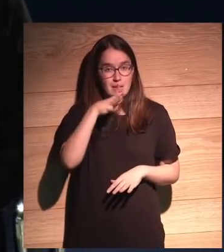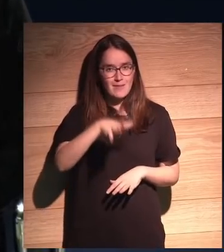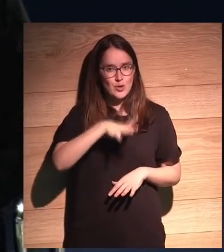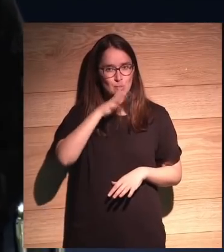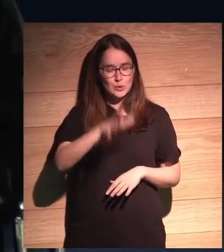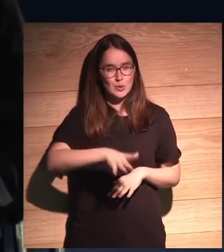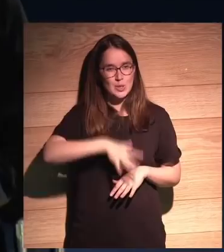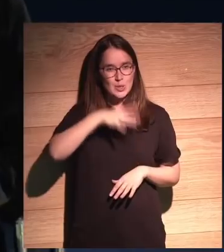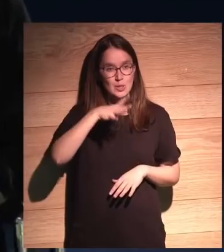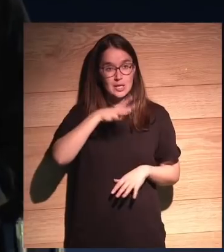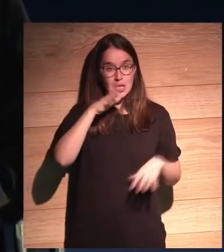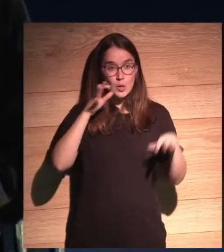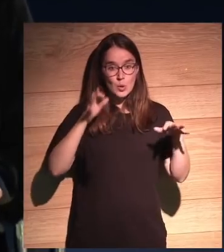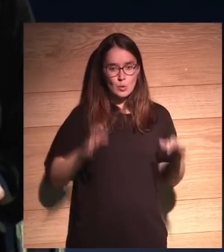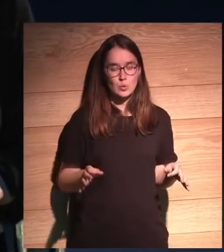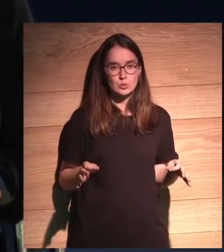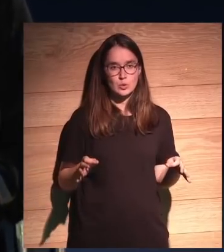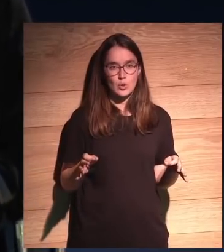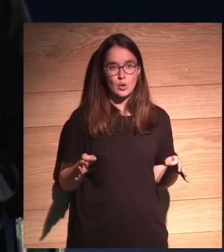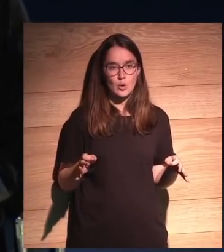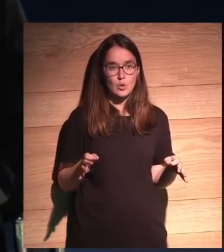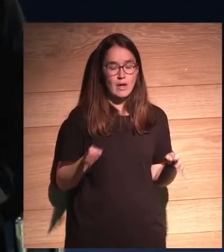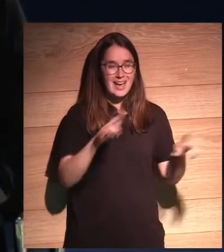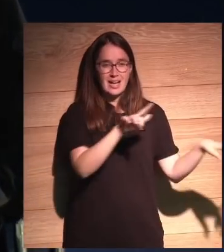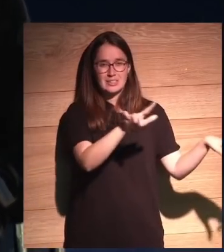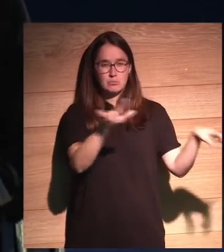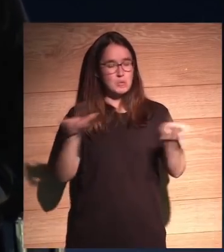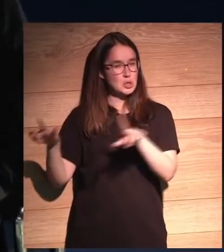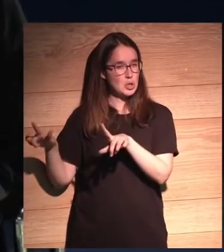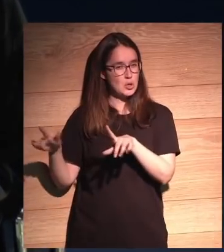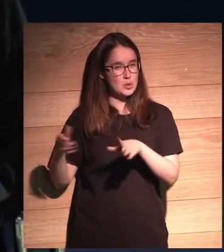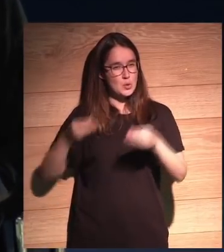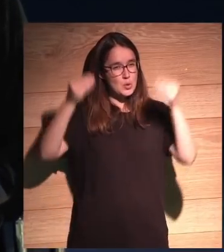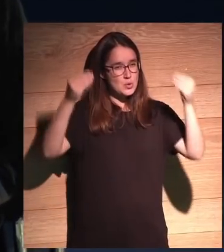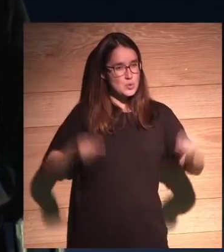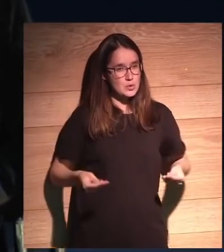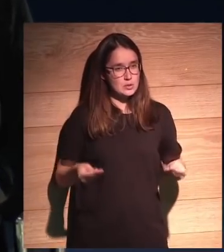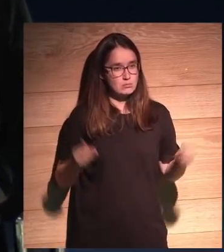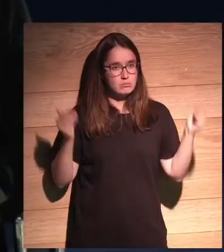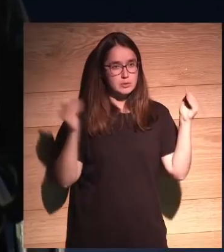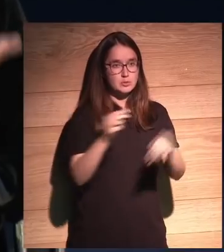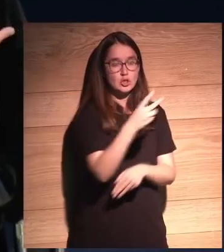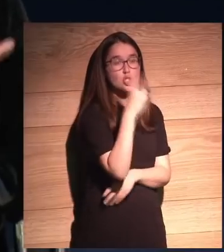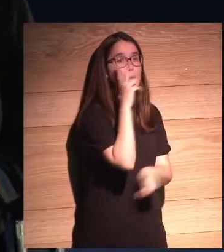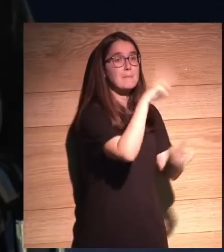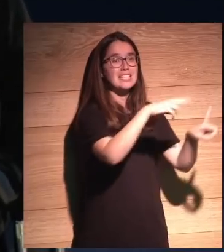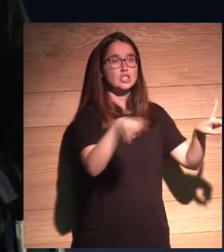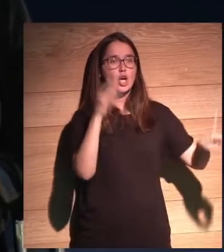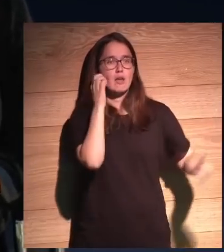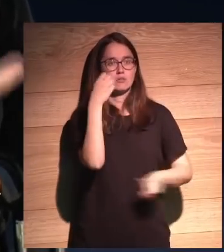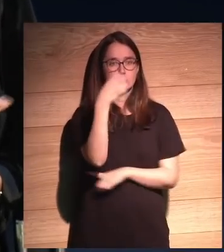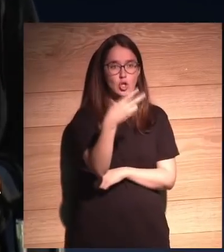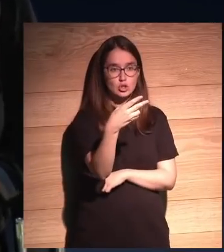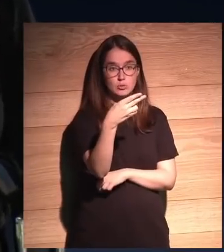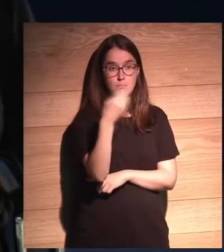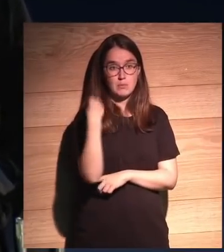maravilloso que precisamente lo que va a ser una de las grandes exposiciones del año esté dedicada a dos pintoras, que son